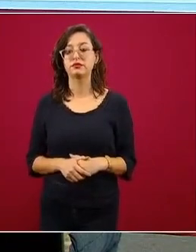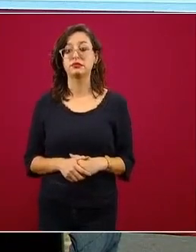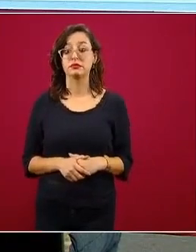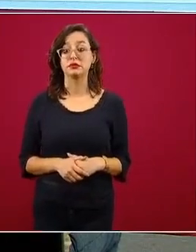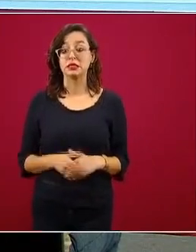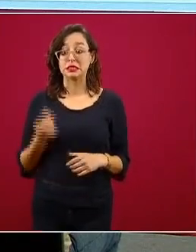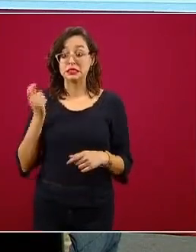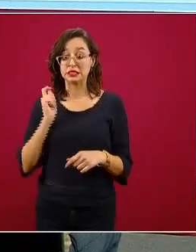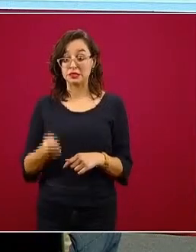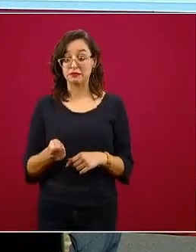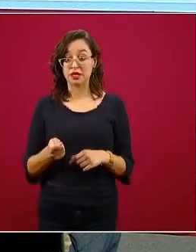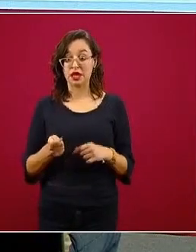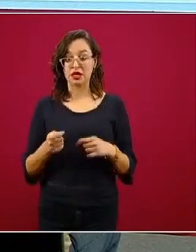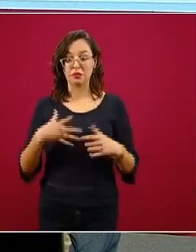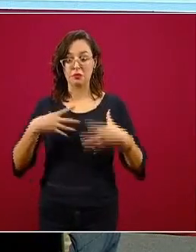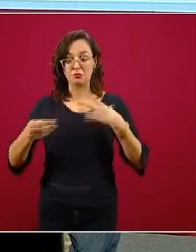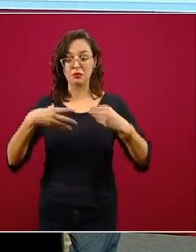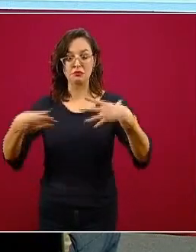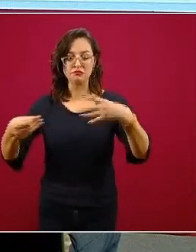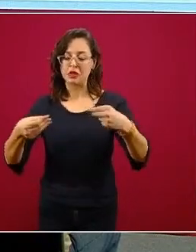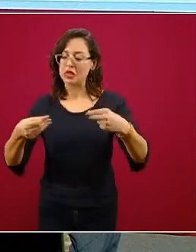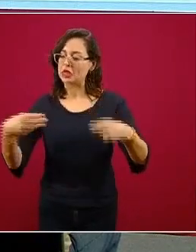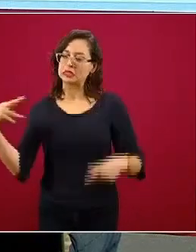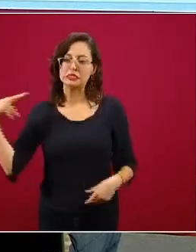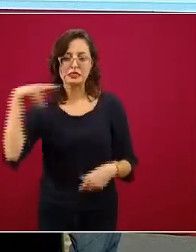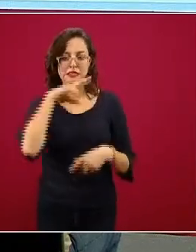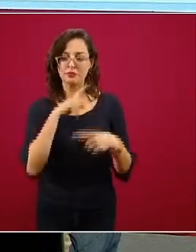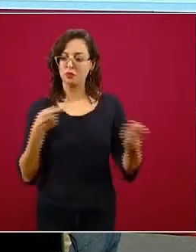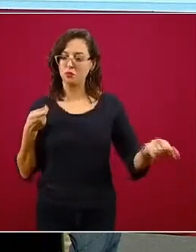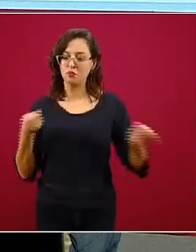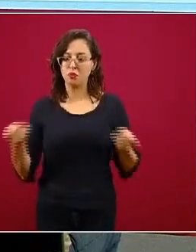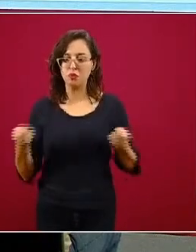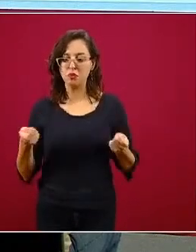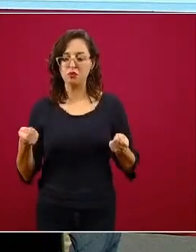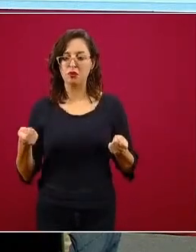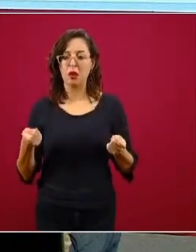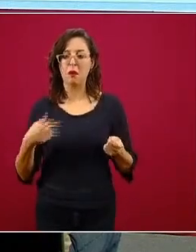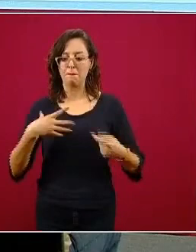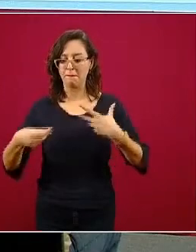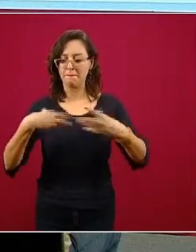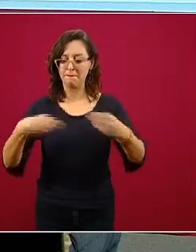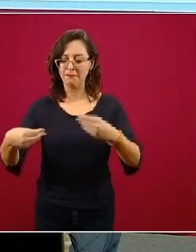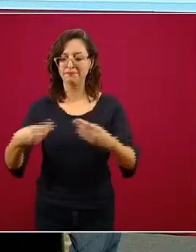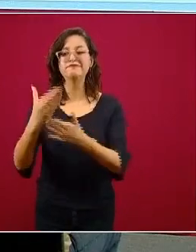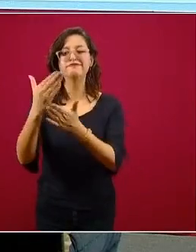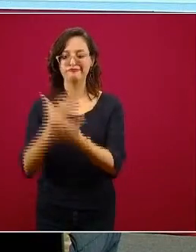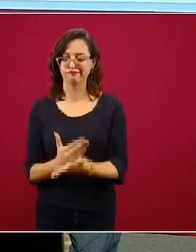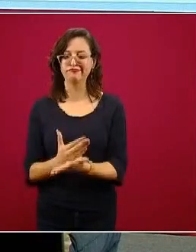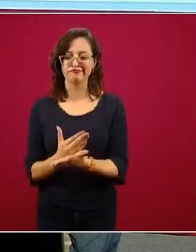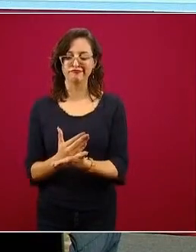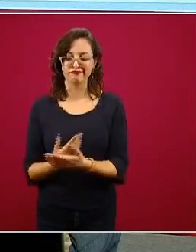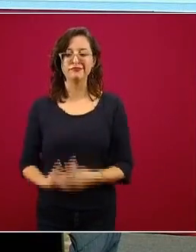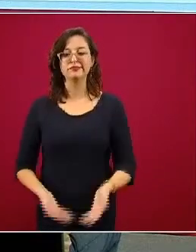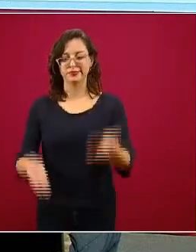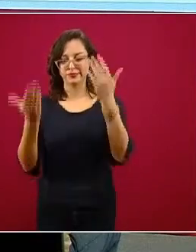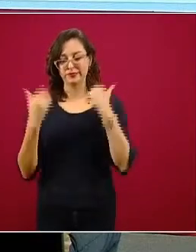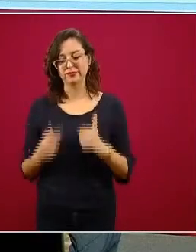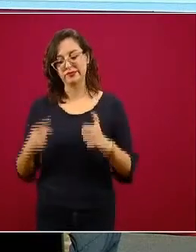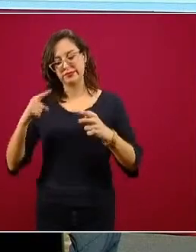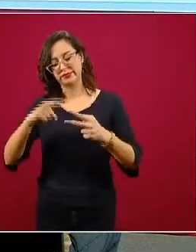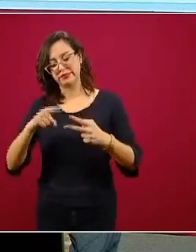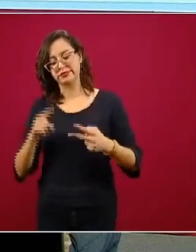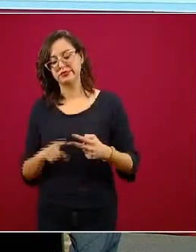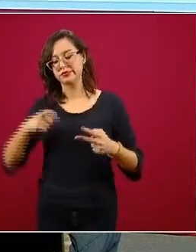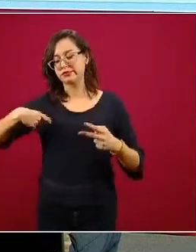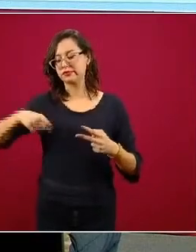una respuesta rápida ante un fenómeno epidémico, cosecha los resultados. Veamos los 2 estados adicionales que